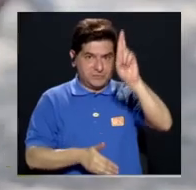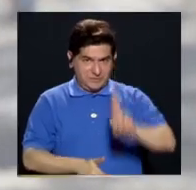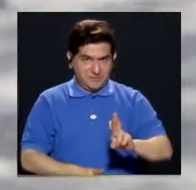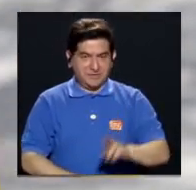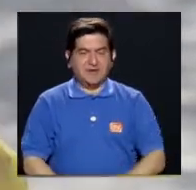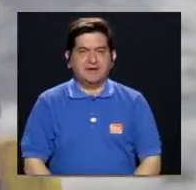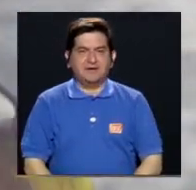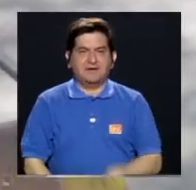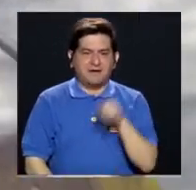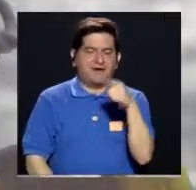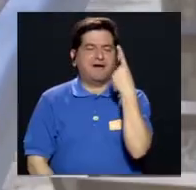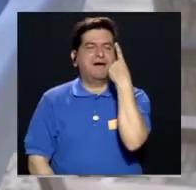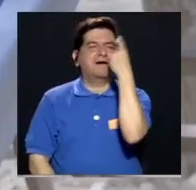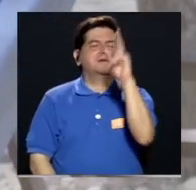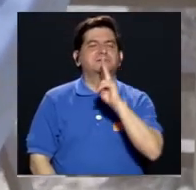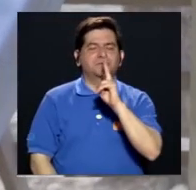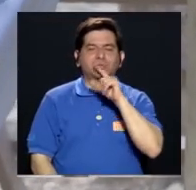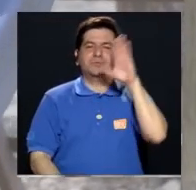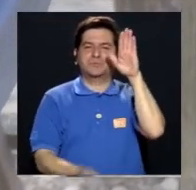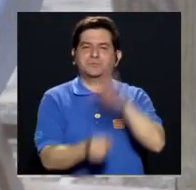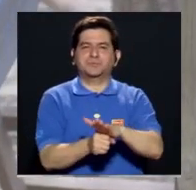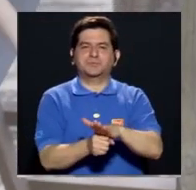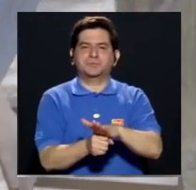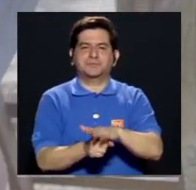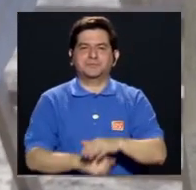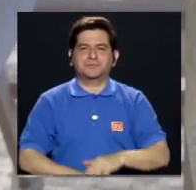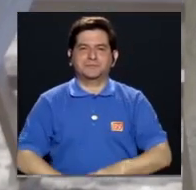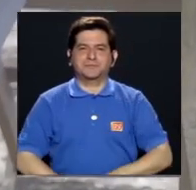Rica hace los sueños realidad.